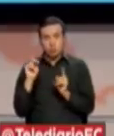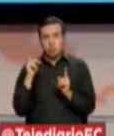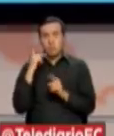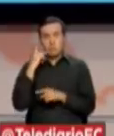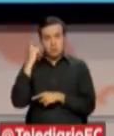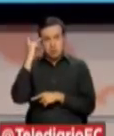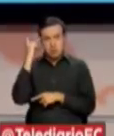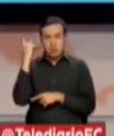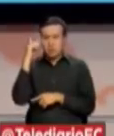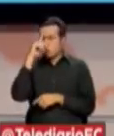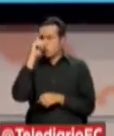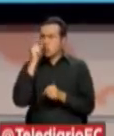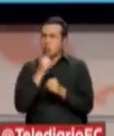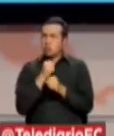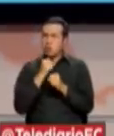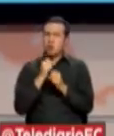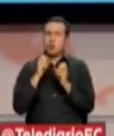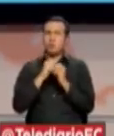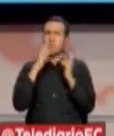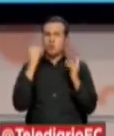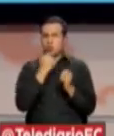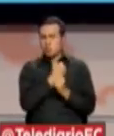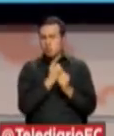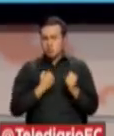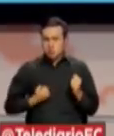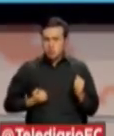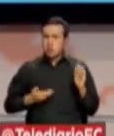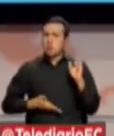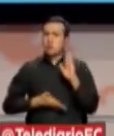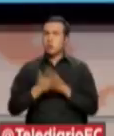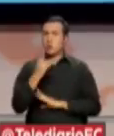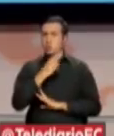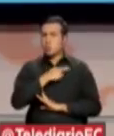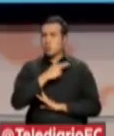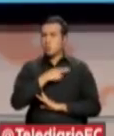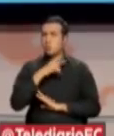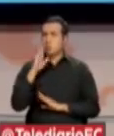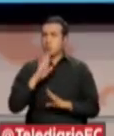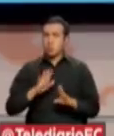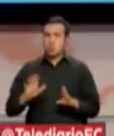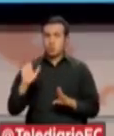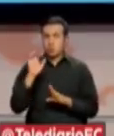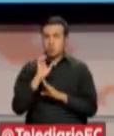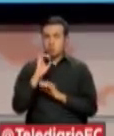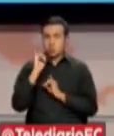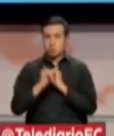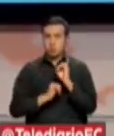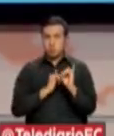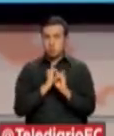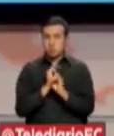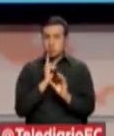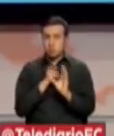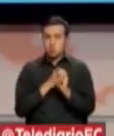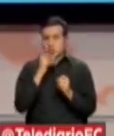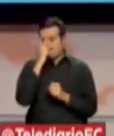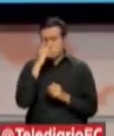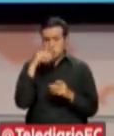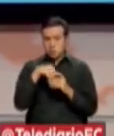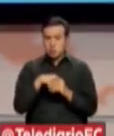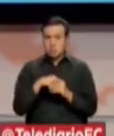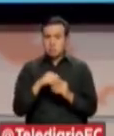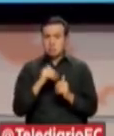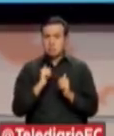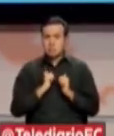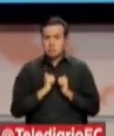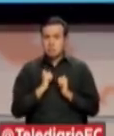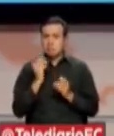padres han hecho sacrificios enormes para enviarnos a las mejores universidades del país incluso a nivel internacional llegan a esmeraldas con los brazos